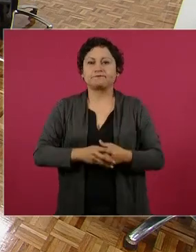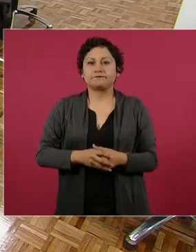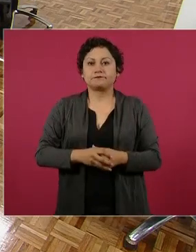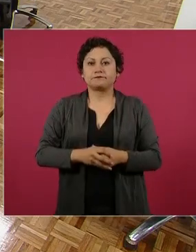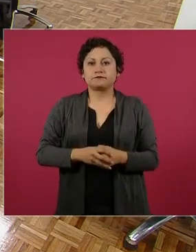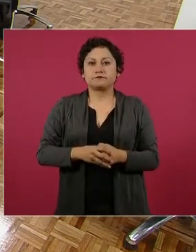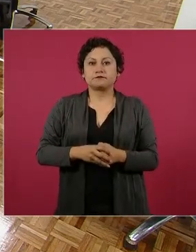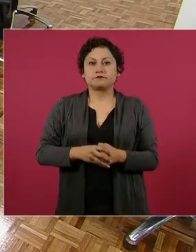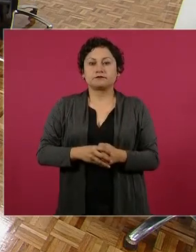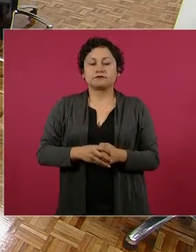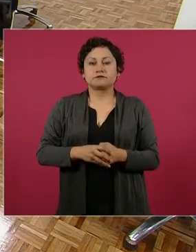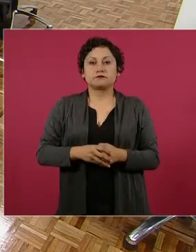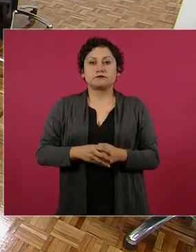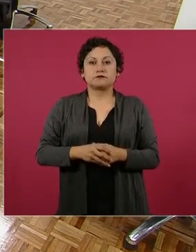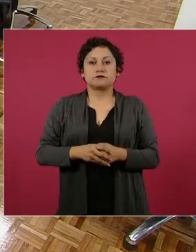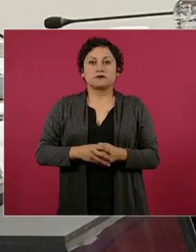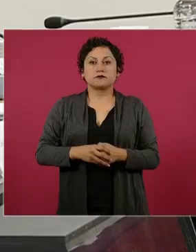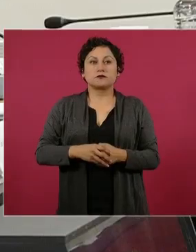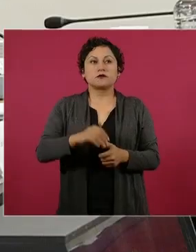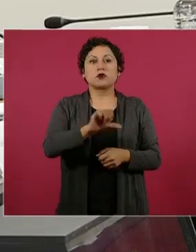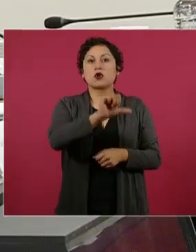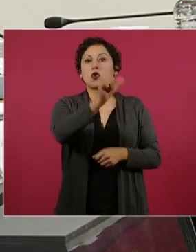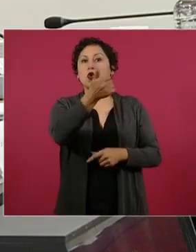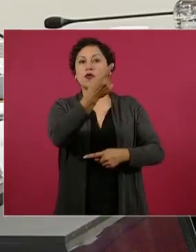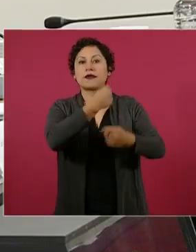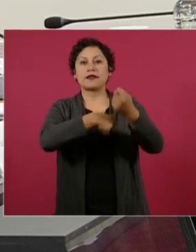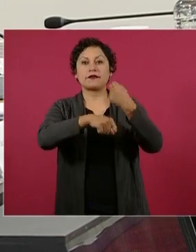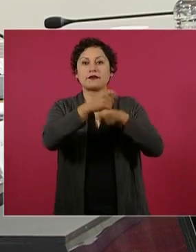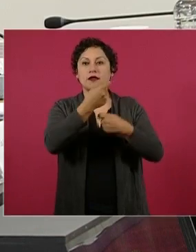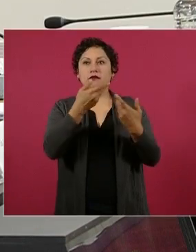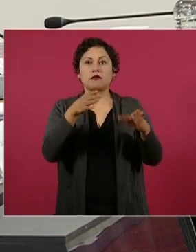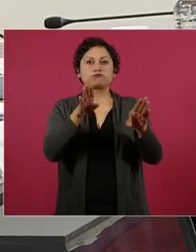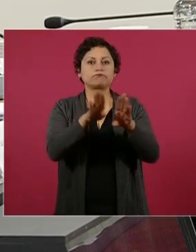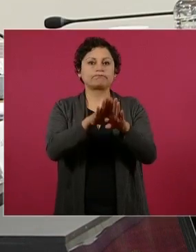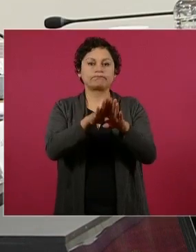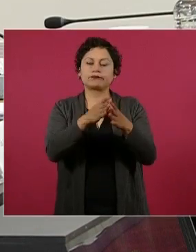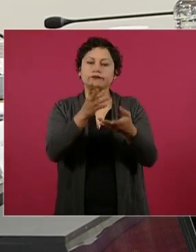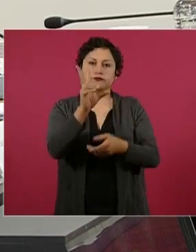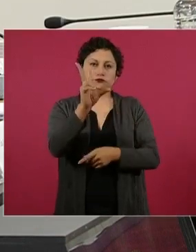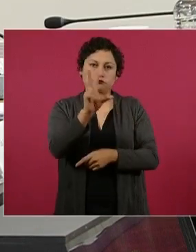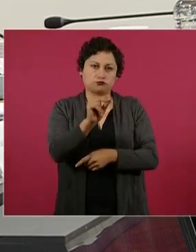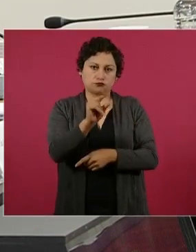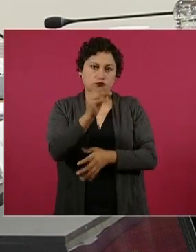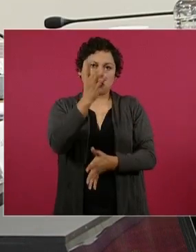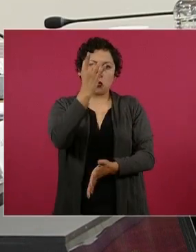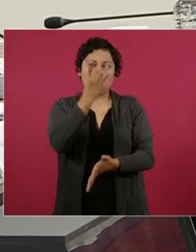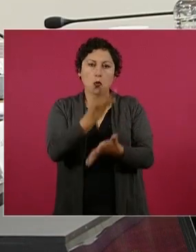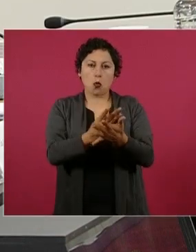otras tiendas cerró, solamente sí se dio